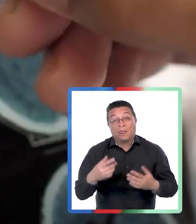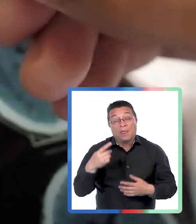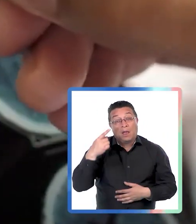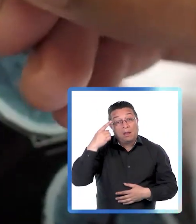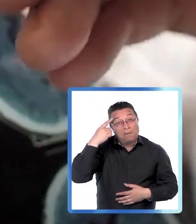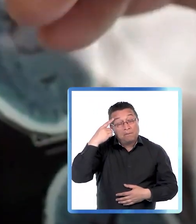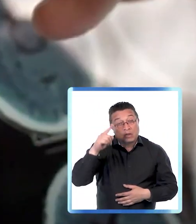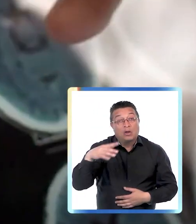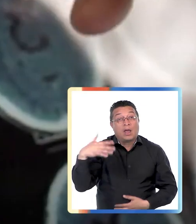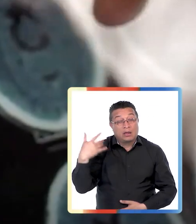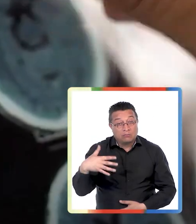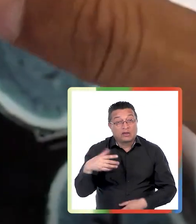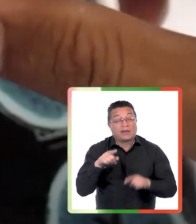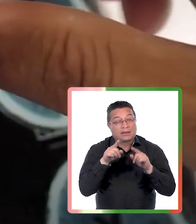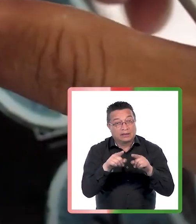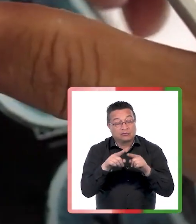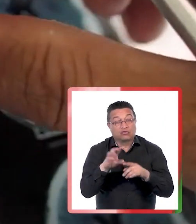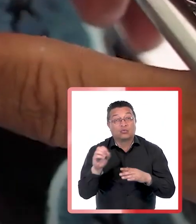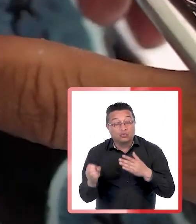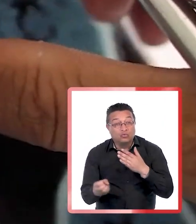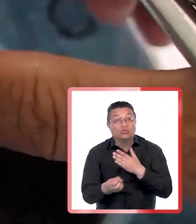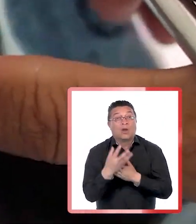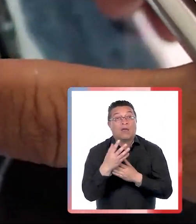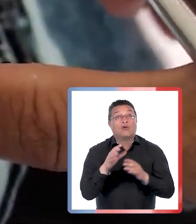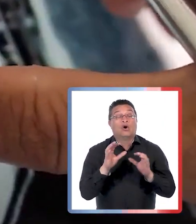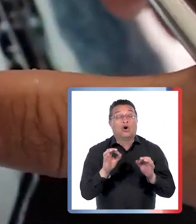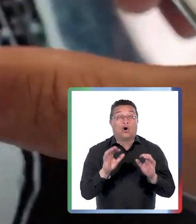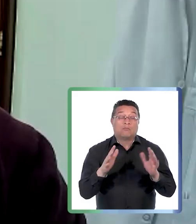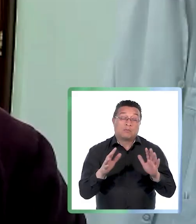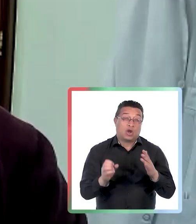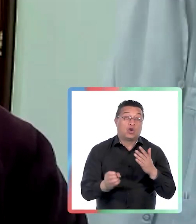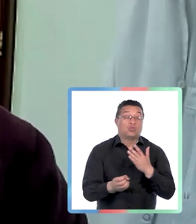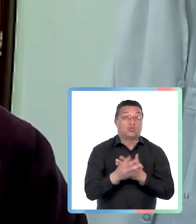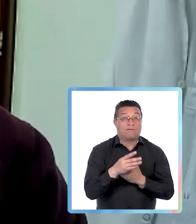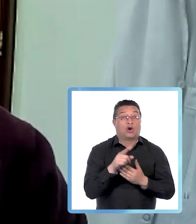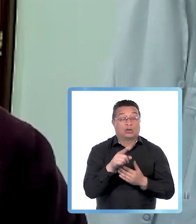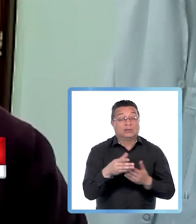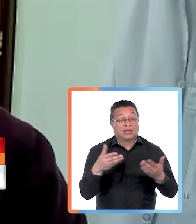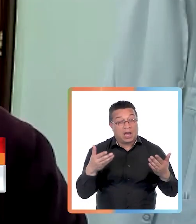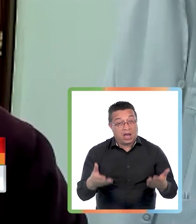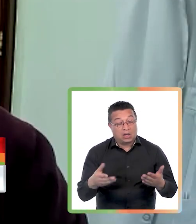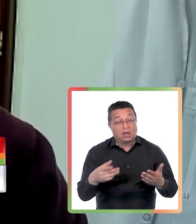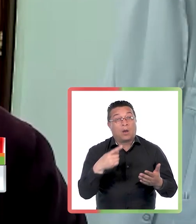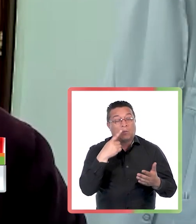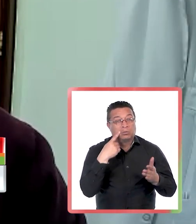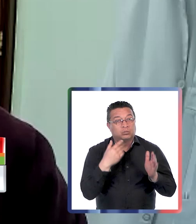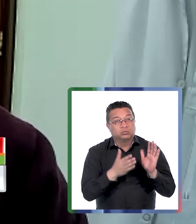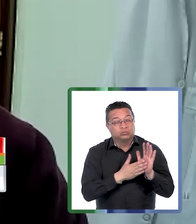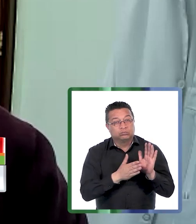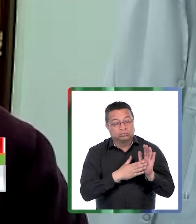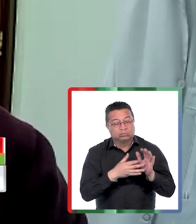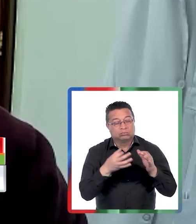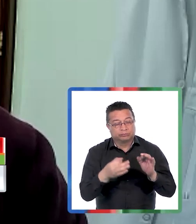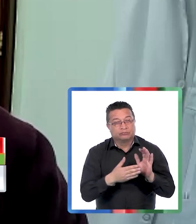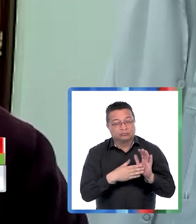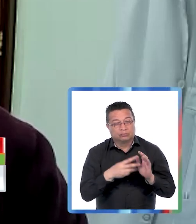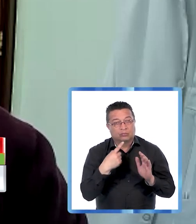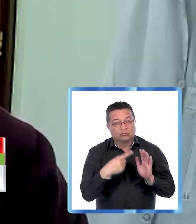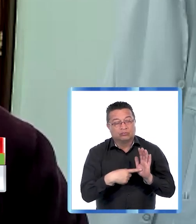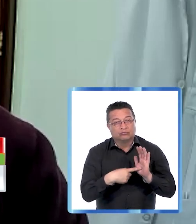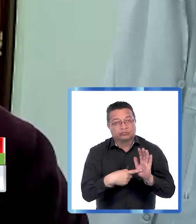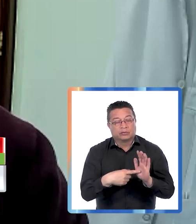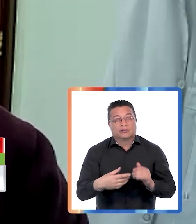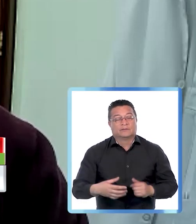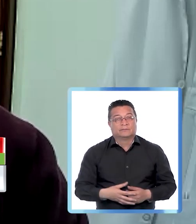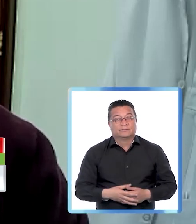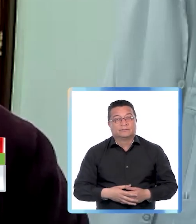¿no? Pero lo importante es esto, que es nuevo o relativamente nuevo y actualmente demostrado, muy demostrado,